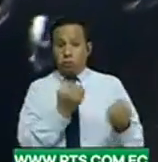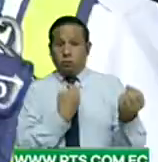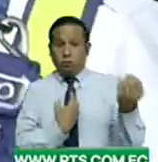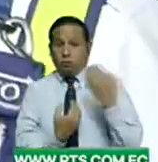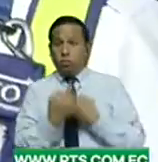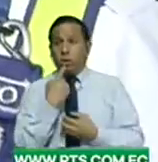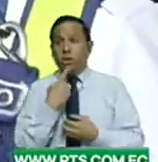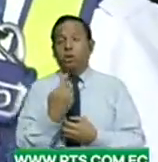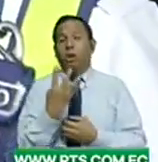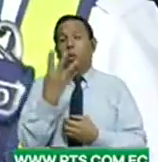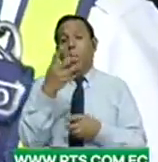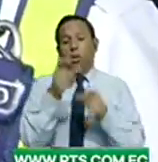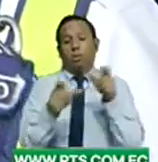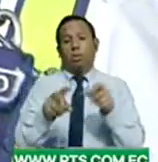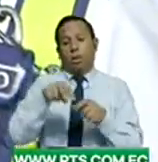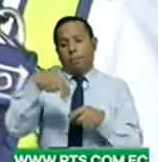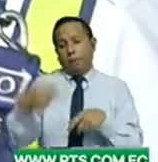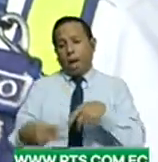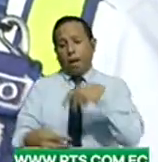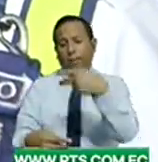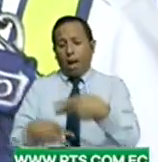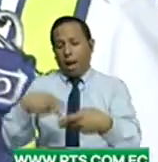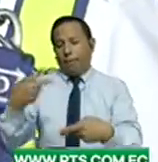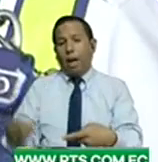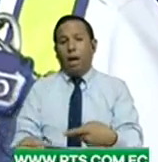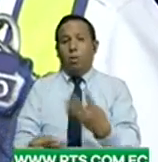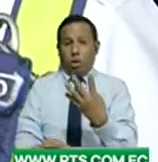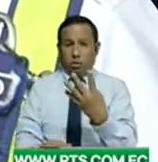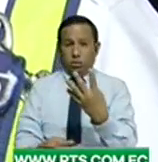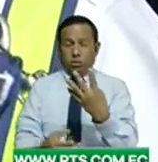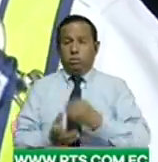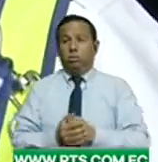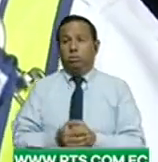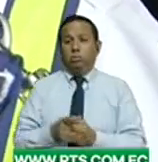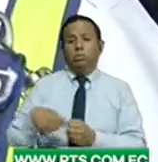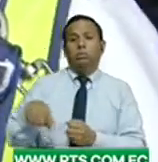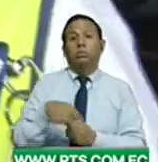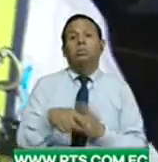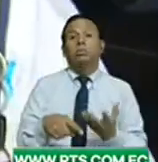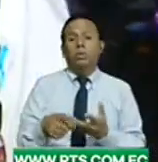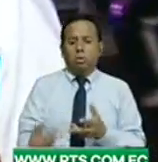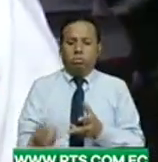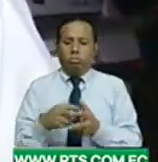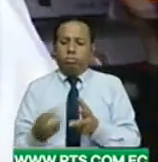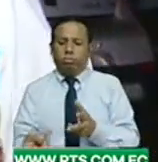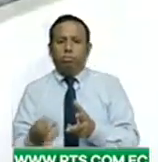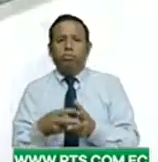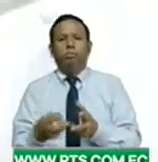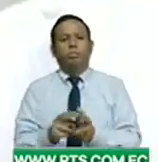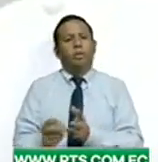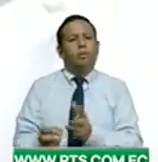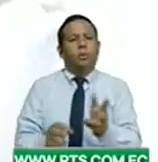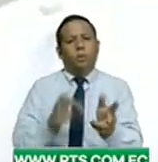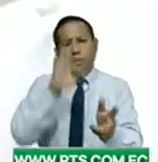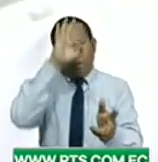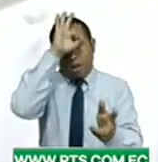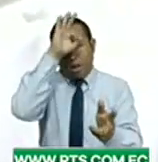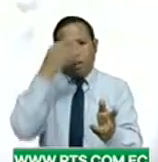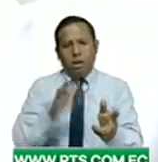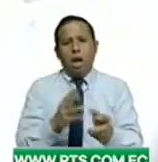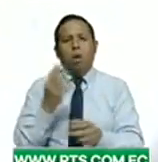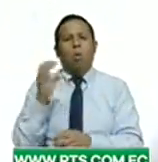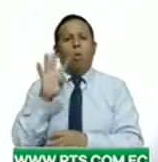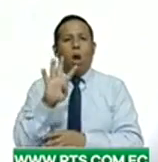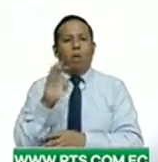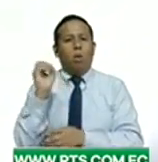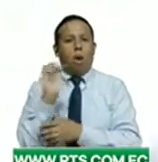personas lesionadas, las mismas que fueron trasladadas a un hospital, en la casa de salud, por 4 ambulancias cada uno.